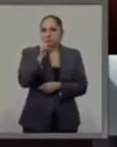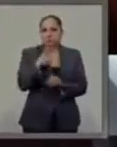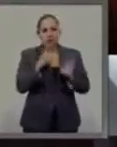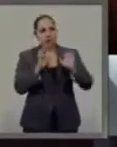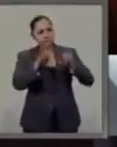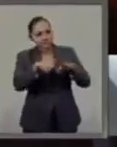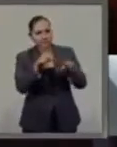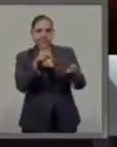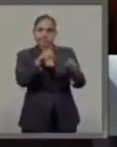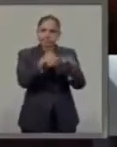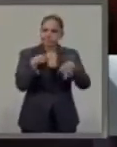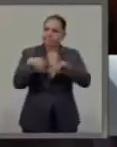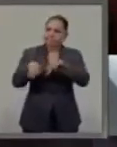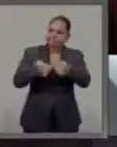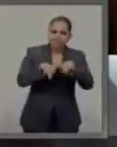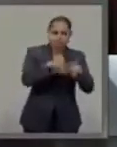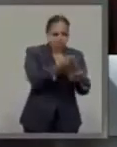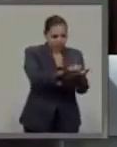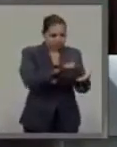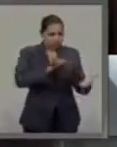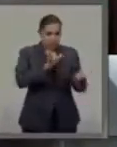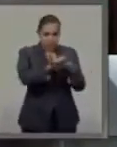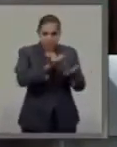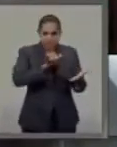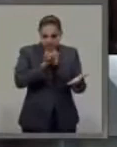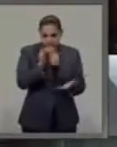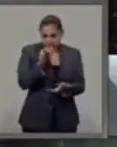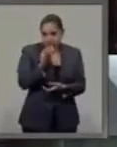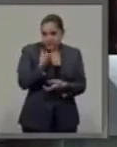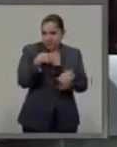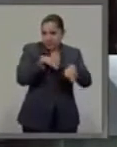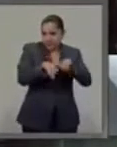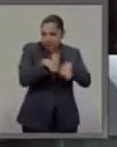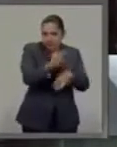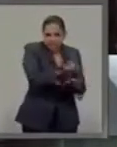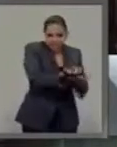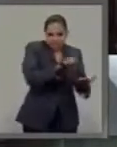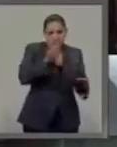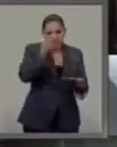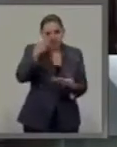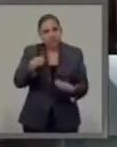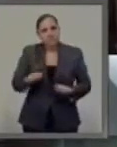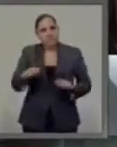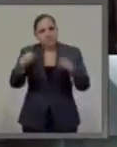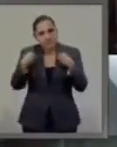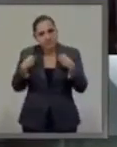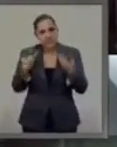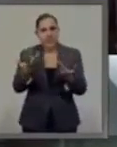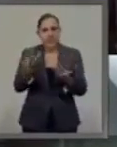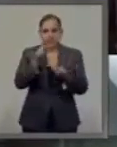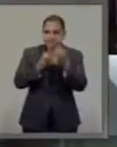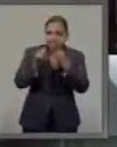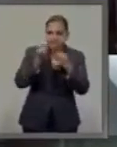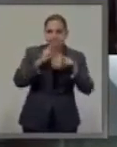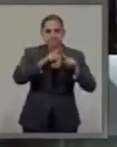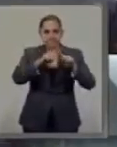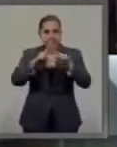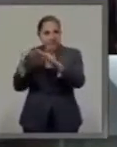cuentan millones de personas para cubrir sus necesidades básicas y mejorar sus condiciones de vida. Por